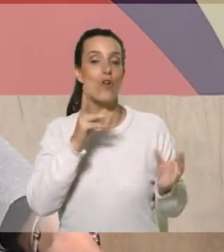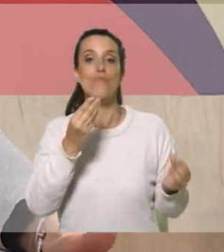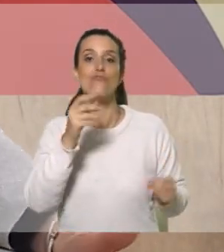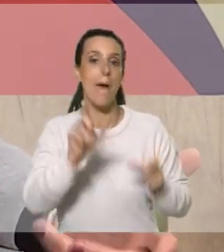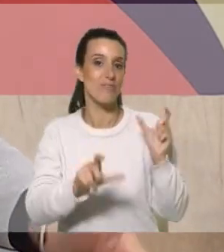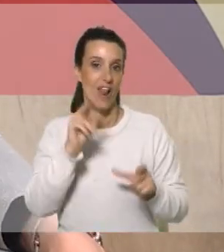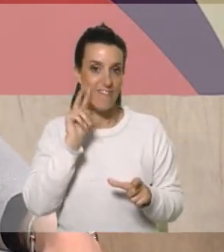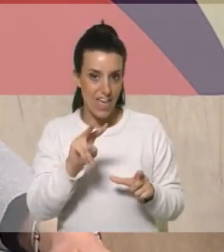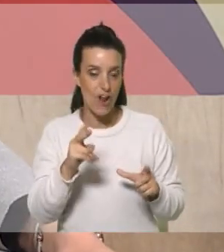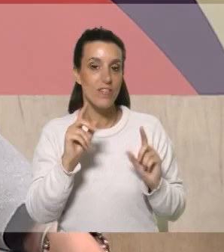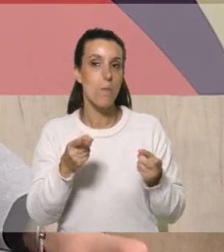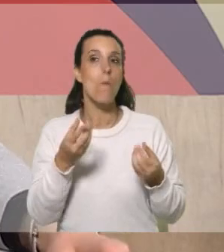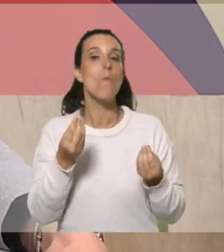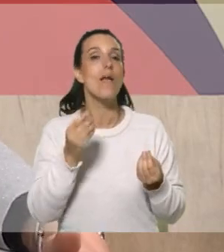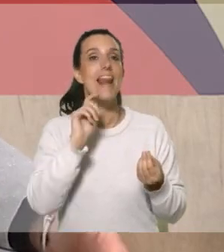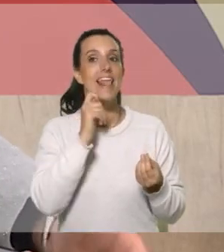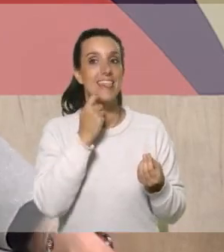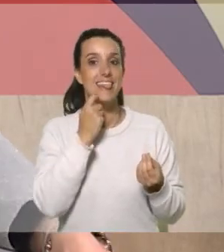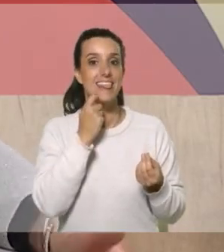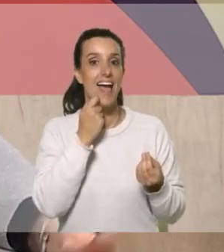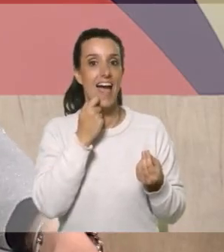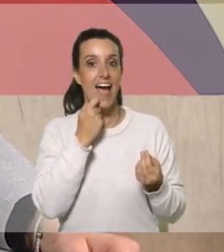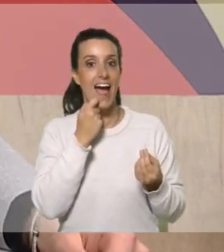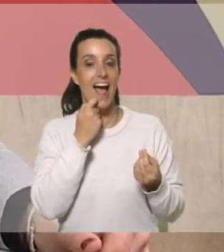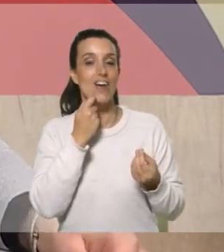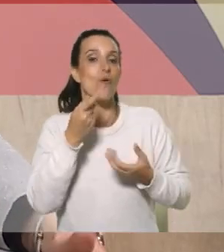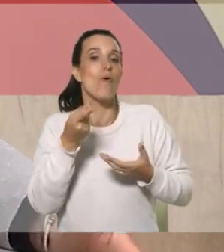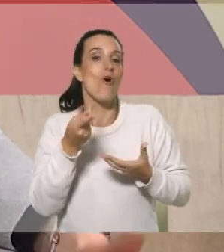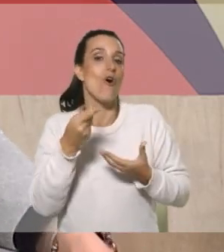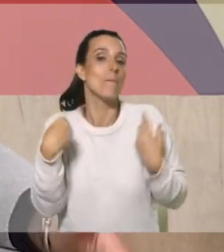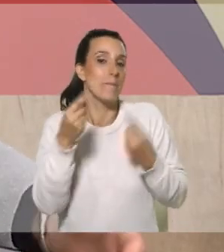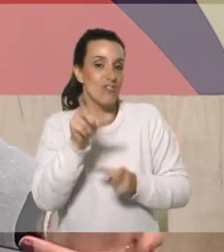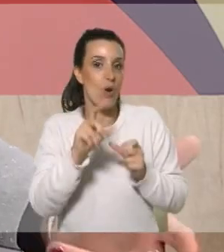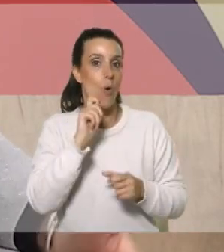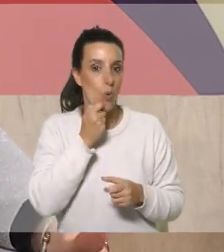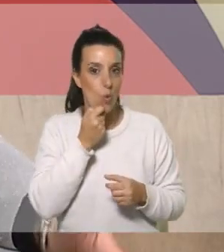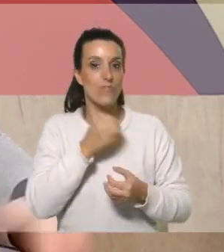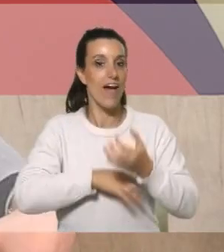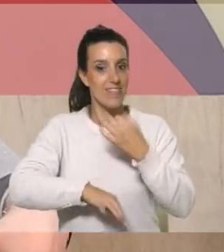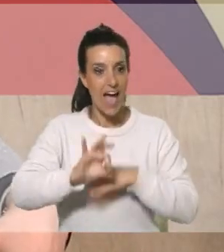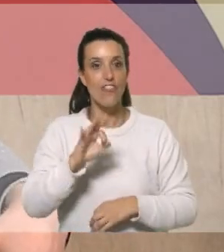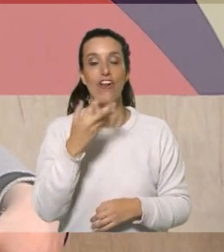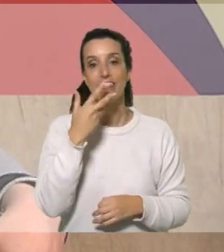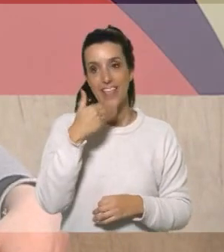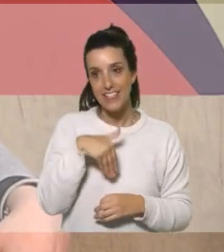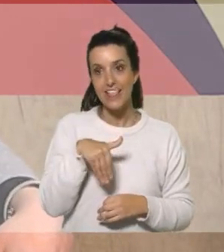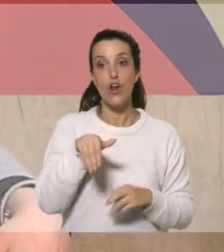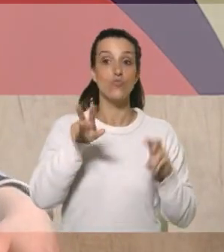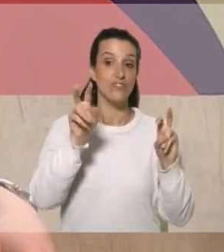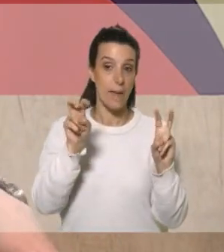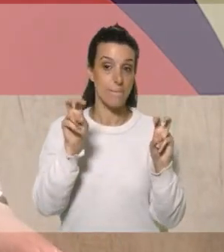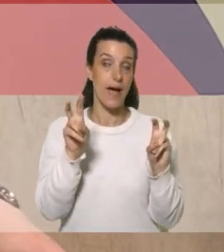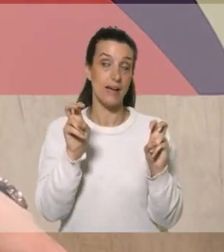espectadores hemos tenido muy muy linda recepción la obra ha llegado se han identificado creemos que es una temática